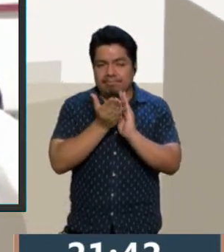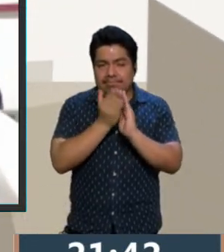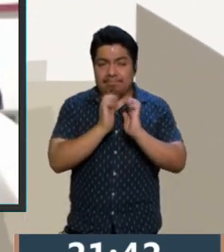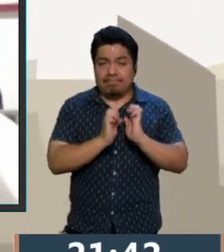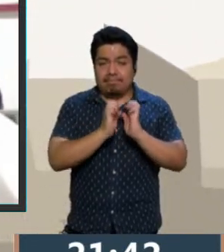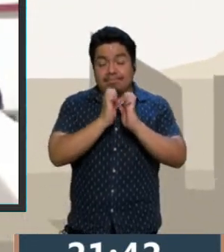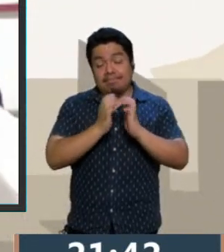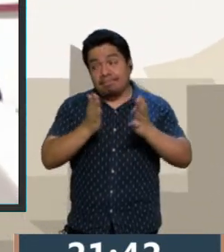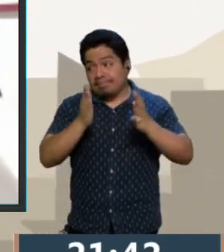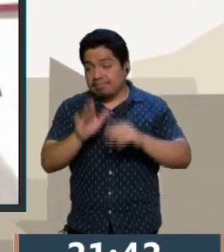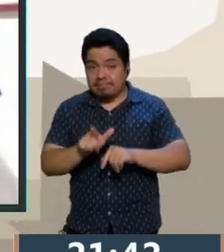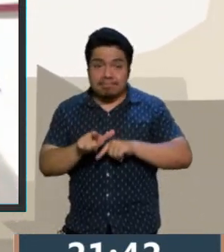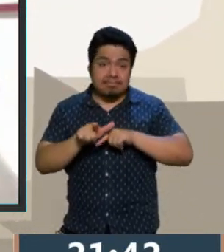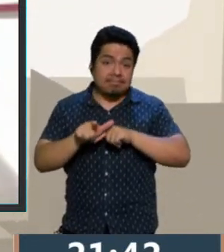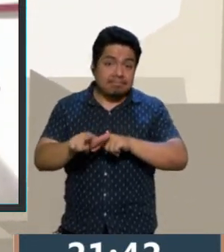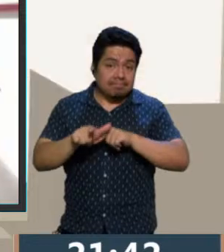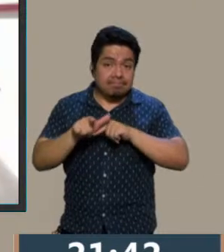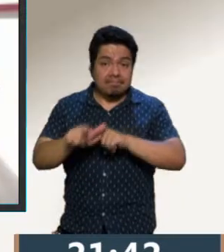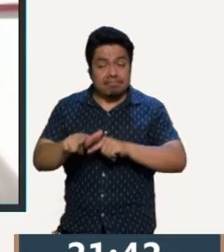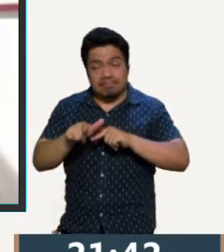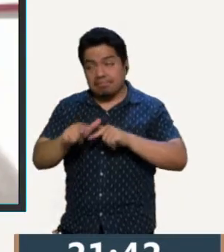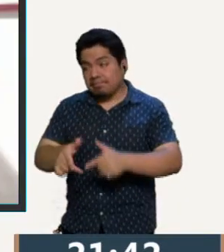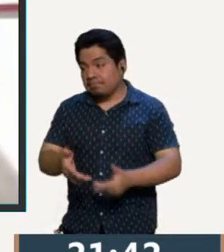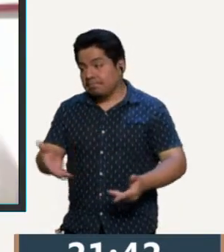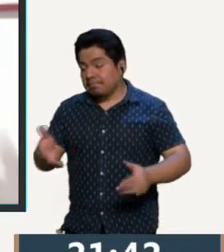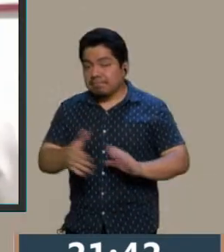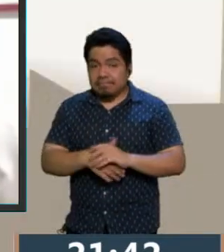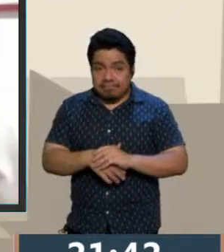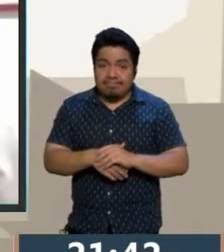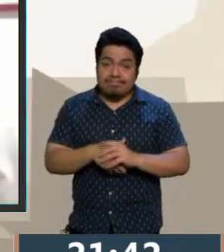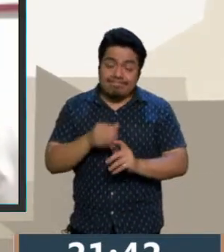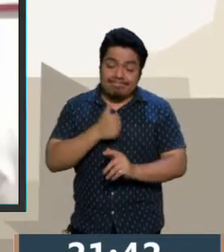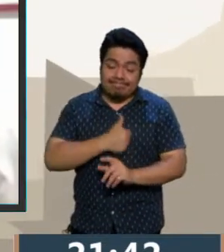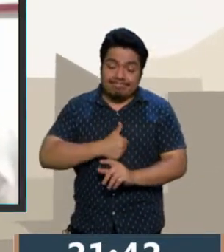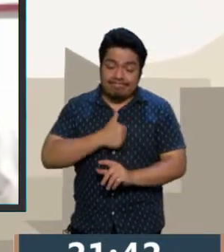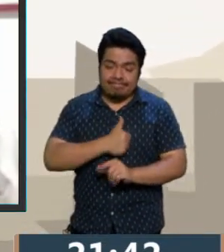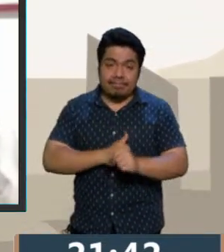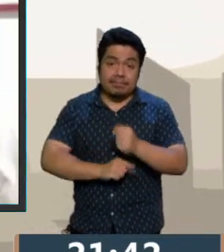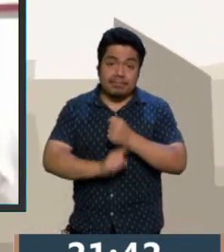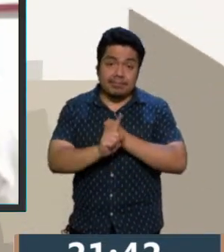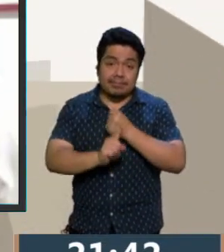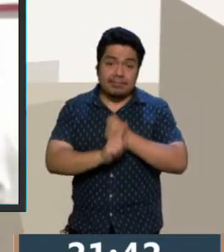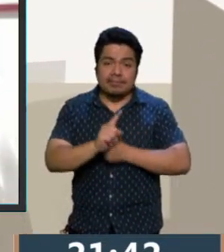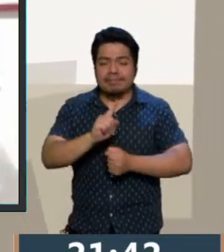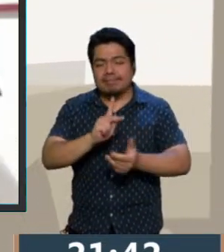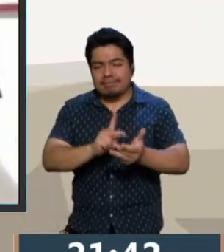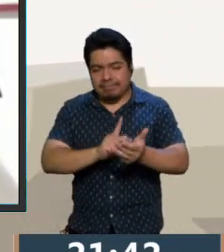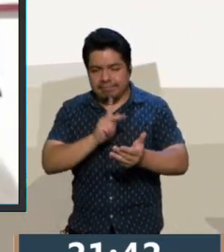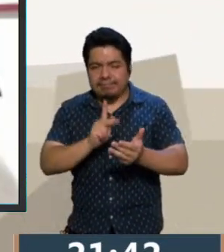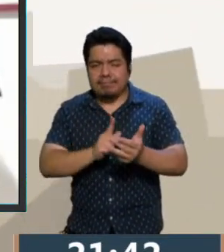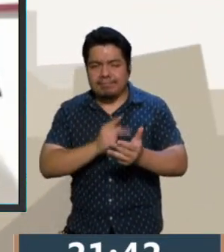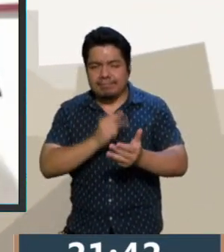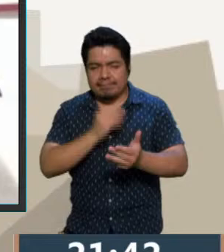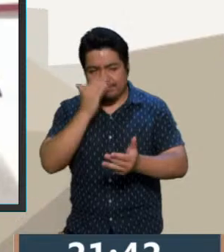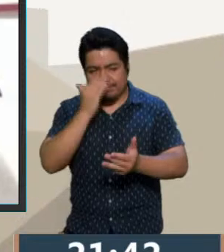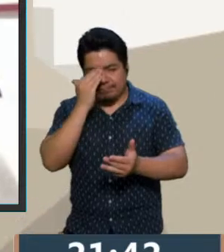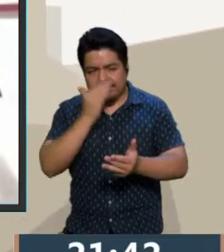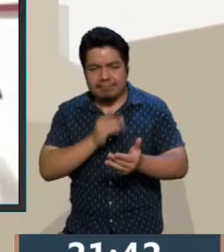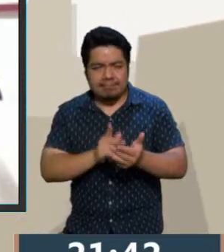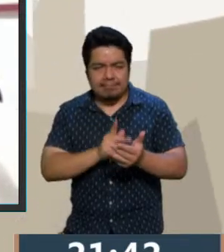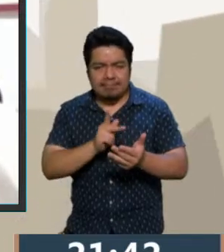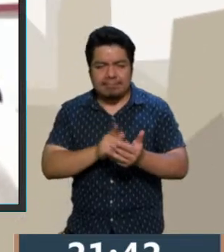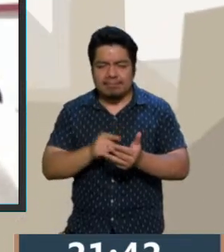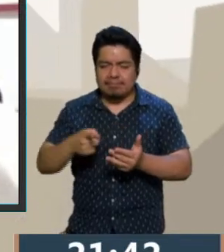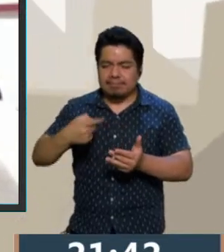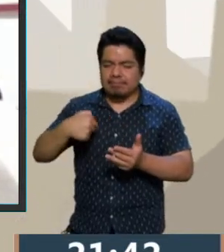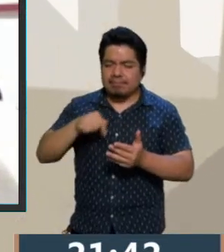continúa desgraciadamente por un problema sostenido, repetido, un